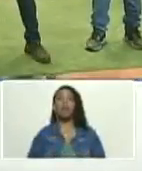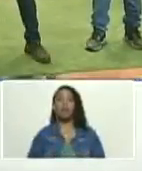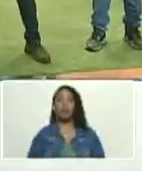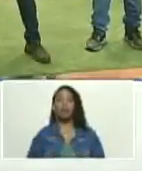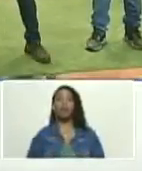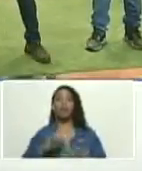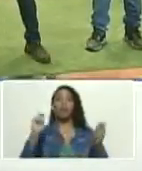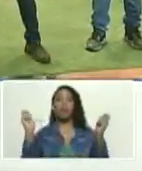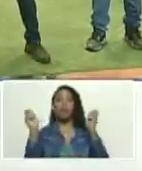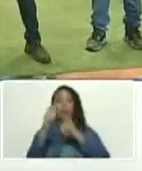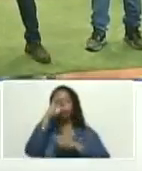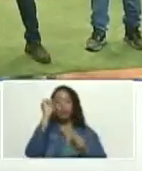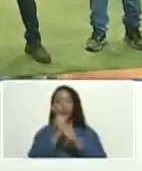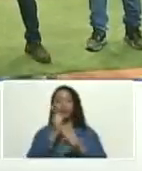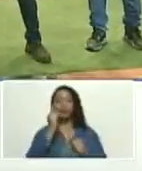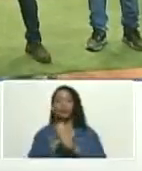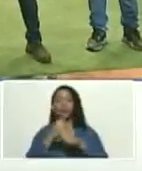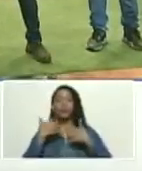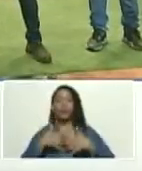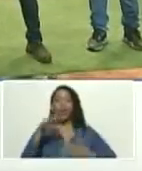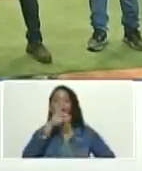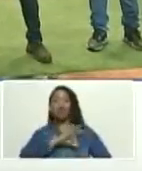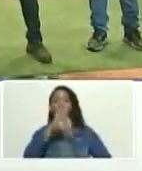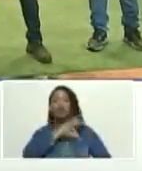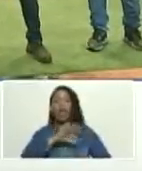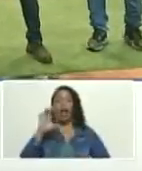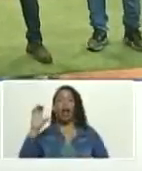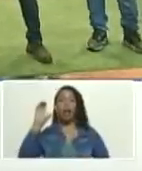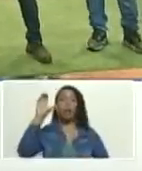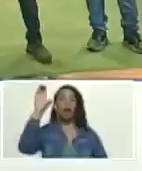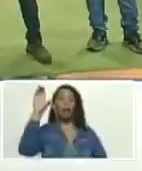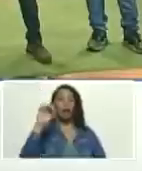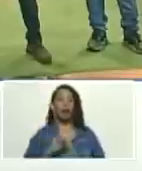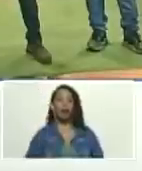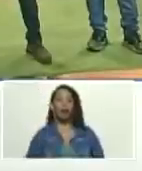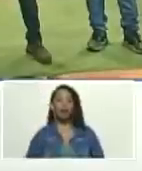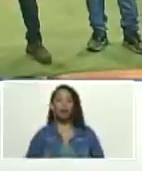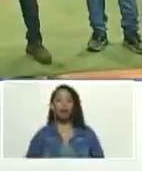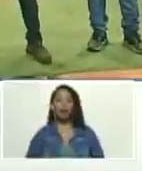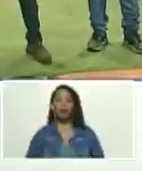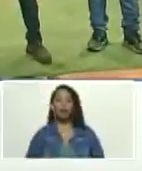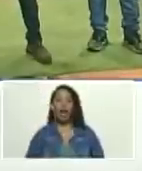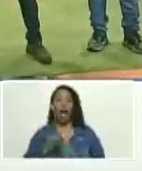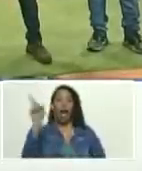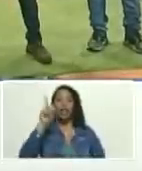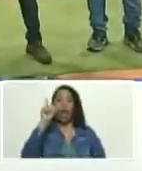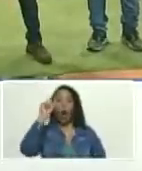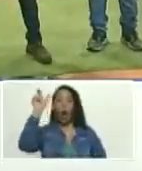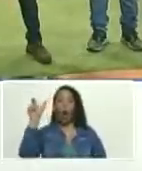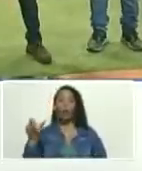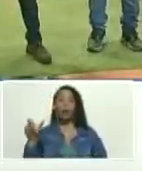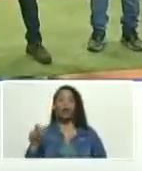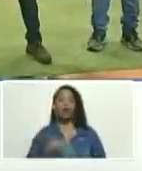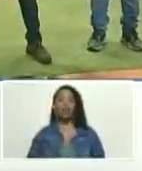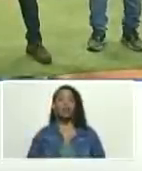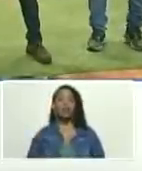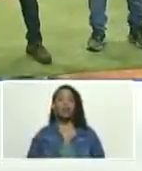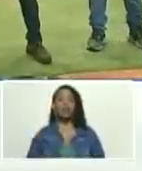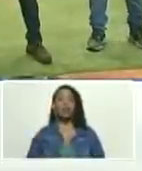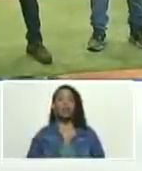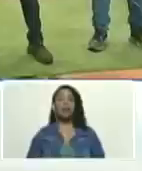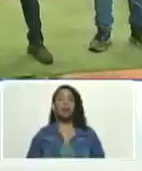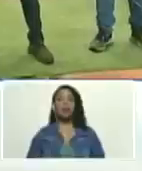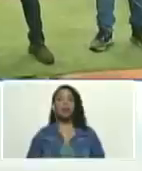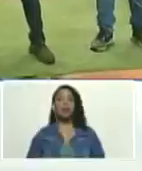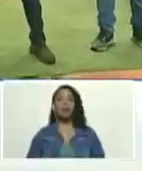Maneiro, empresa socialista de la patria. Allá está Néstor Astudillo, presidente.